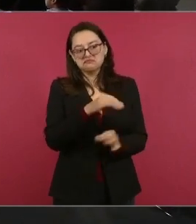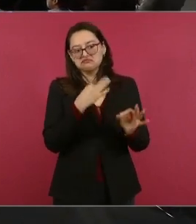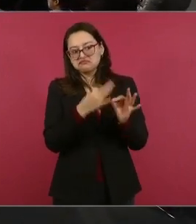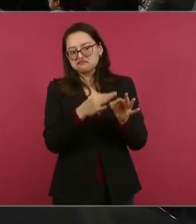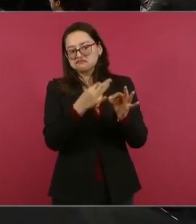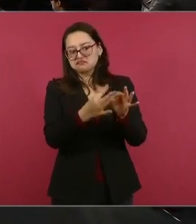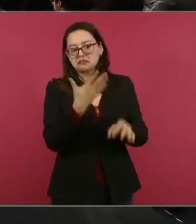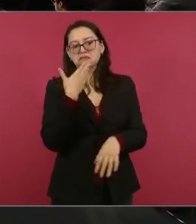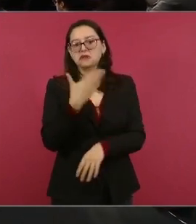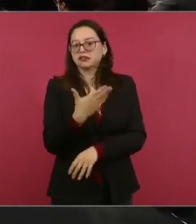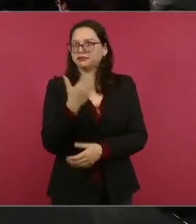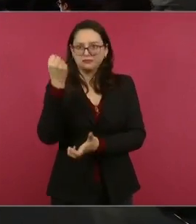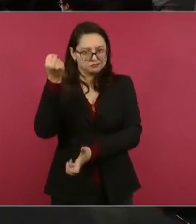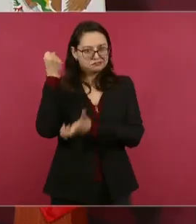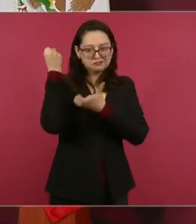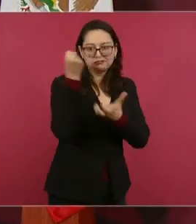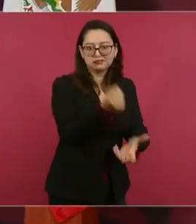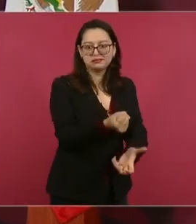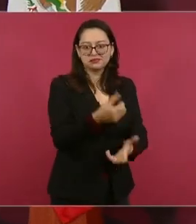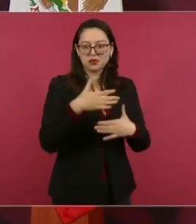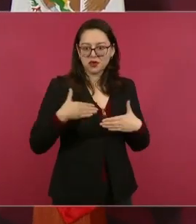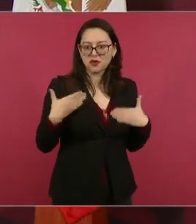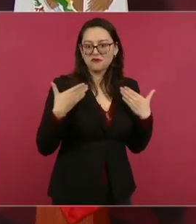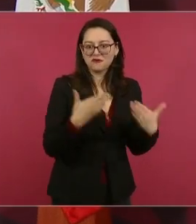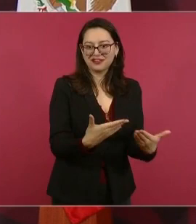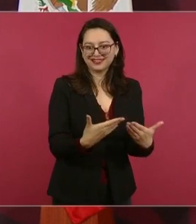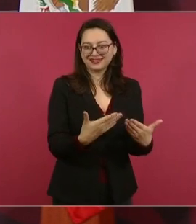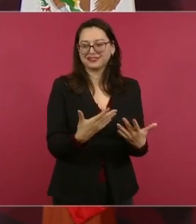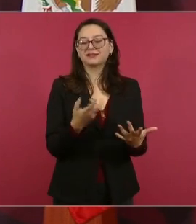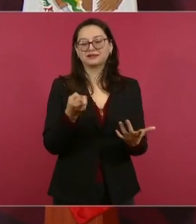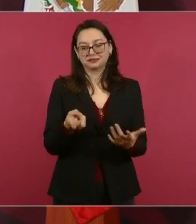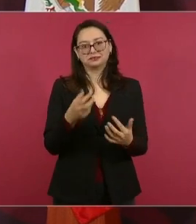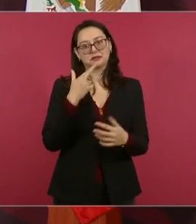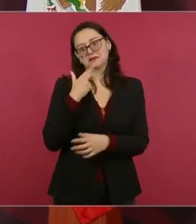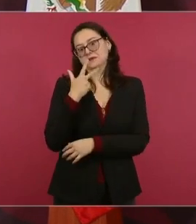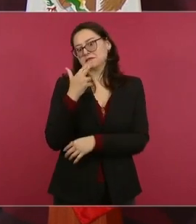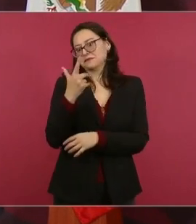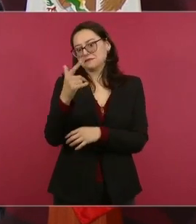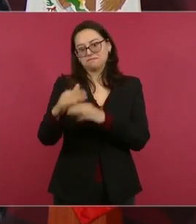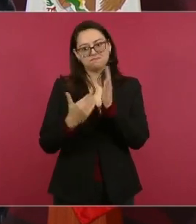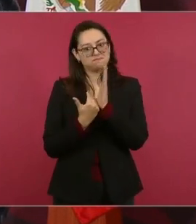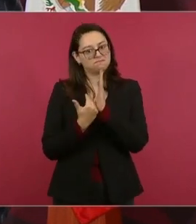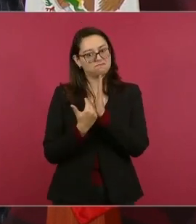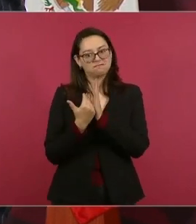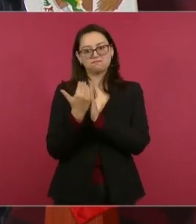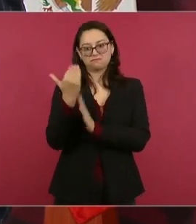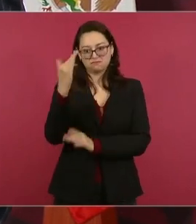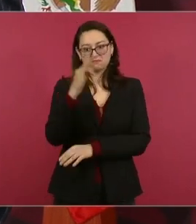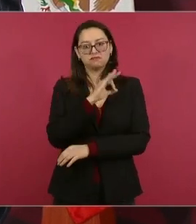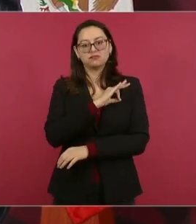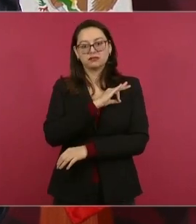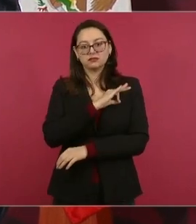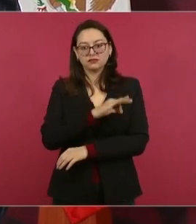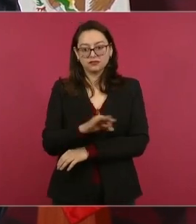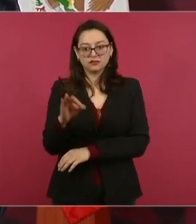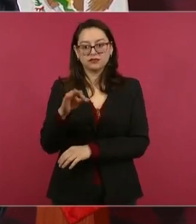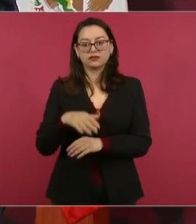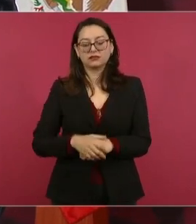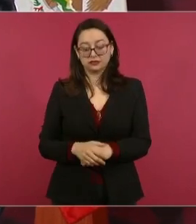Si no hay devaluación, si hay control de inflación,